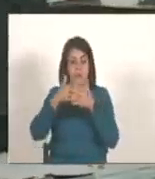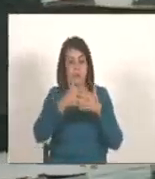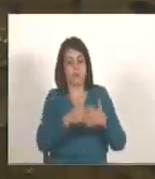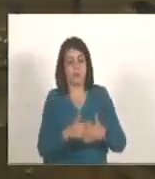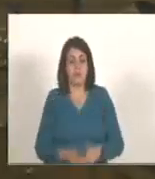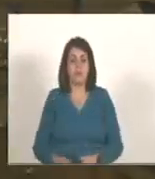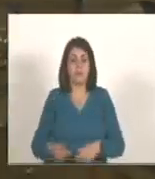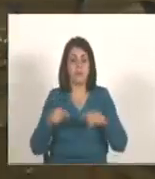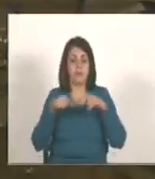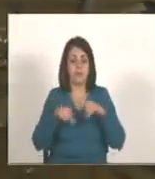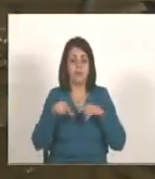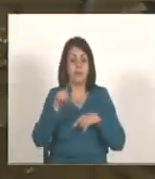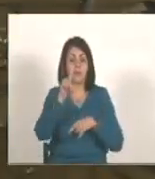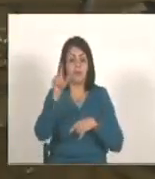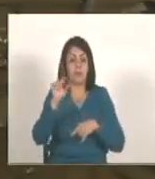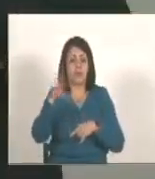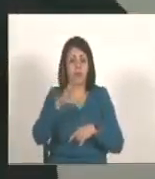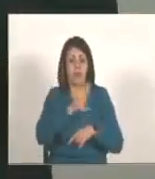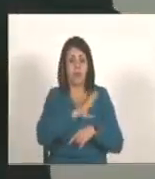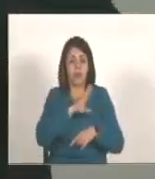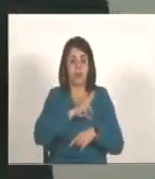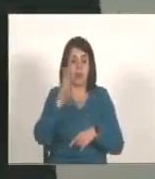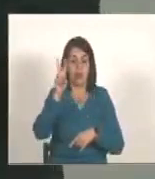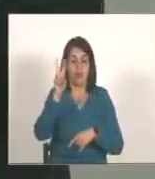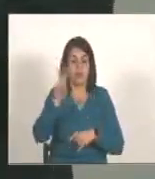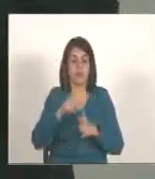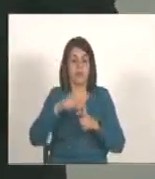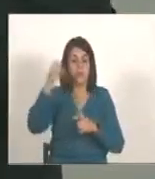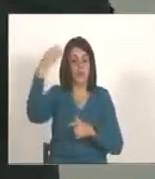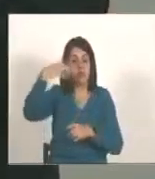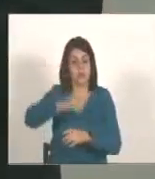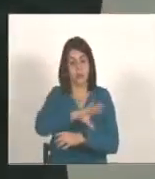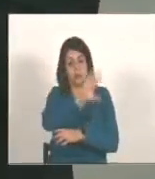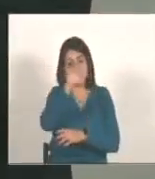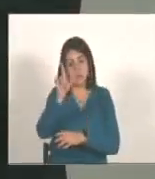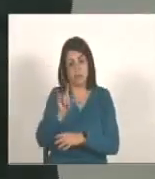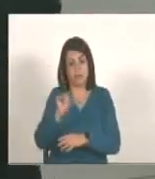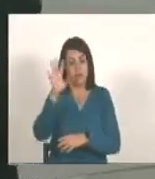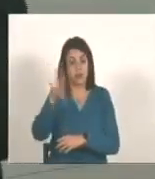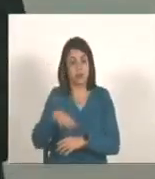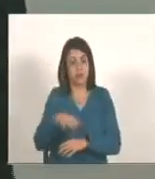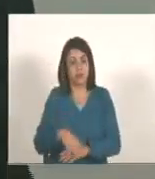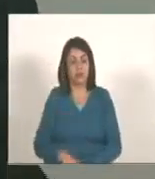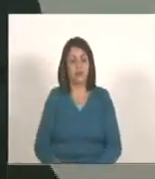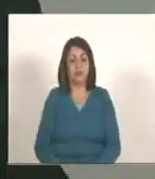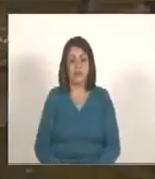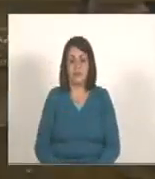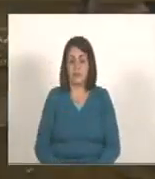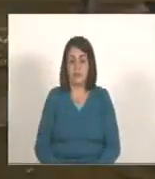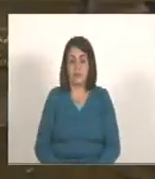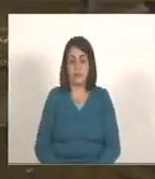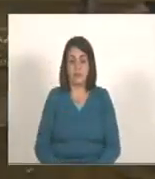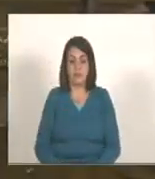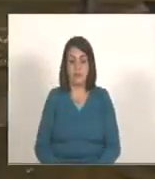norteamericano: el Esequibo es de Venezuela, el sol de Venezuela nace en el Esequibo.